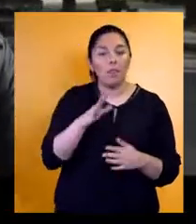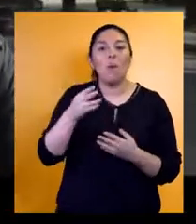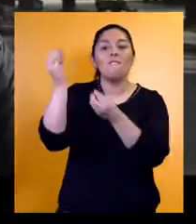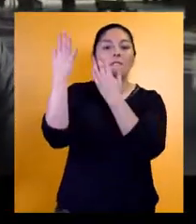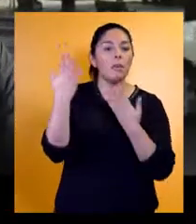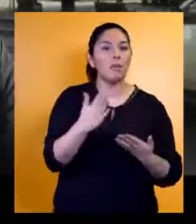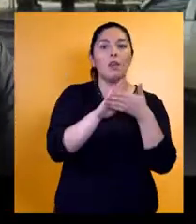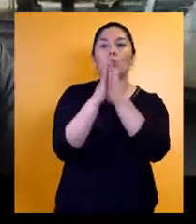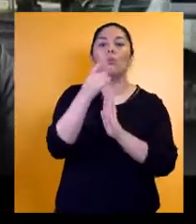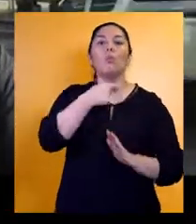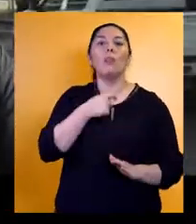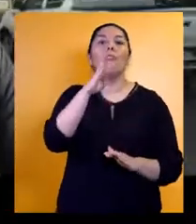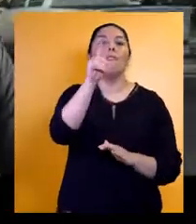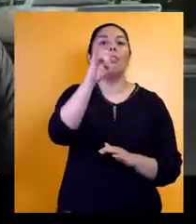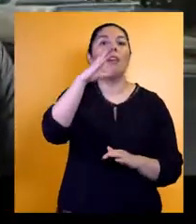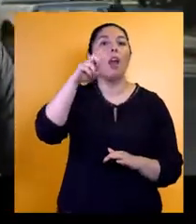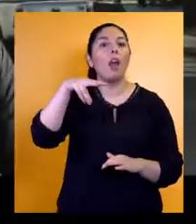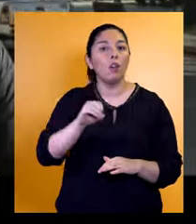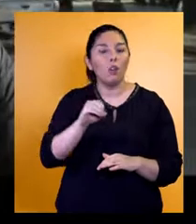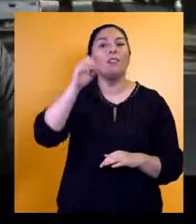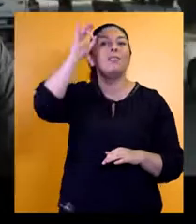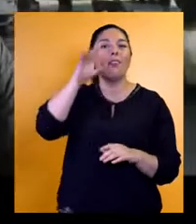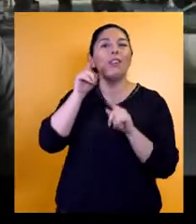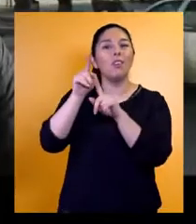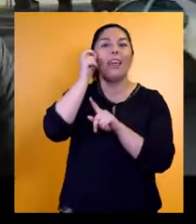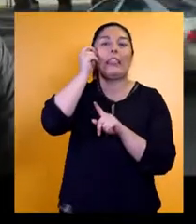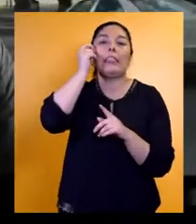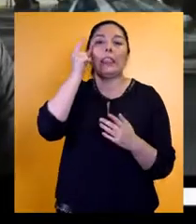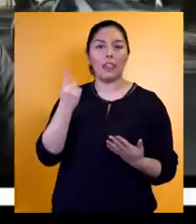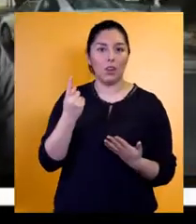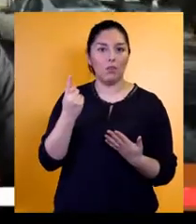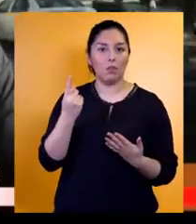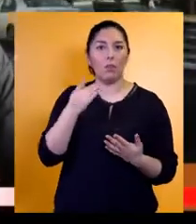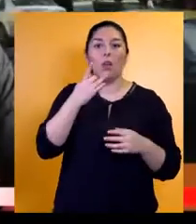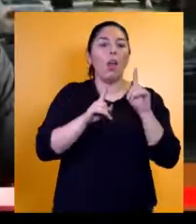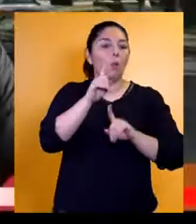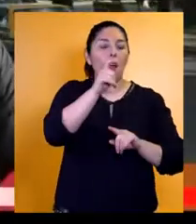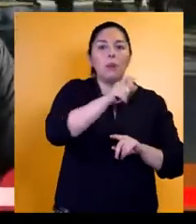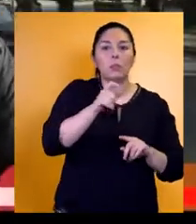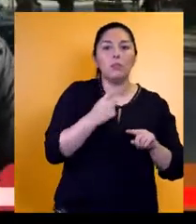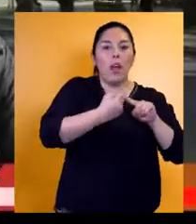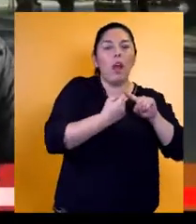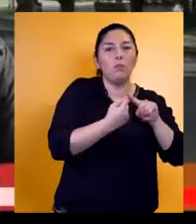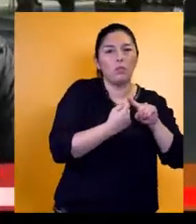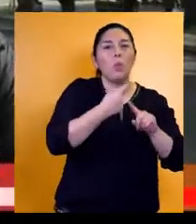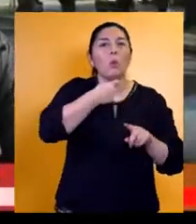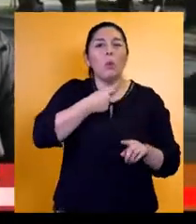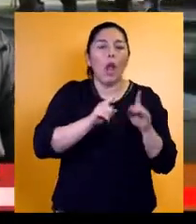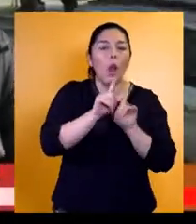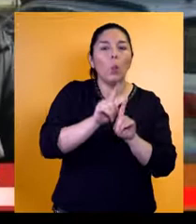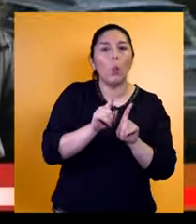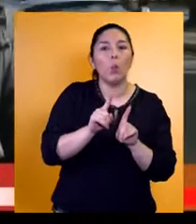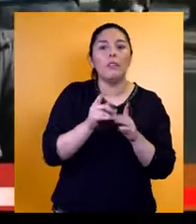luz de esperanza al haber recibido él en el Vaticano a personas que fueron abusados por parte del clero de la iglesia chilena. Y